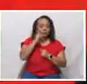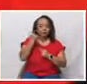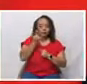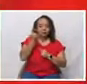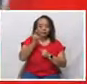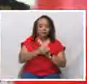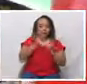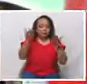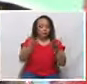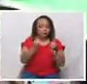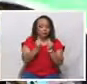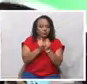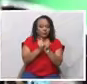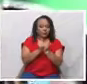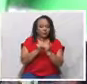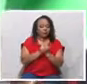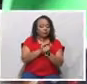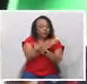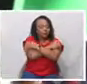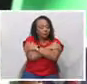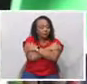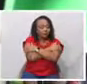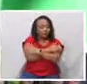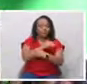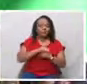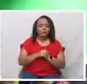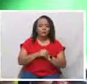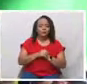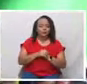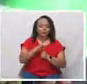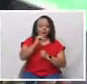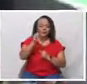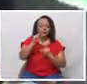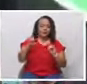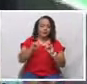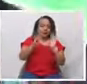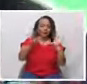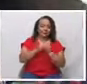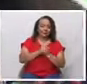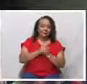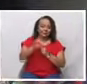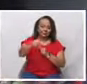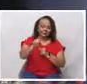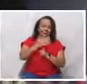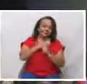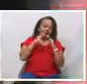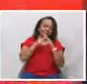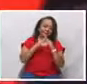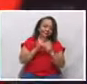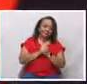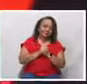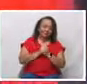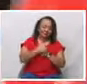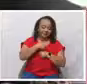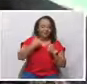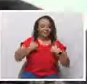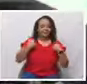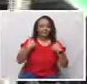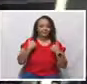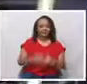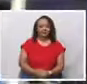van a recibir con mucho, mucho amor y cariño. Y sí, por supuesto, esa es mi casa y no, yo estoy muy contento.